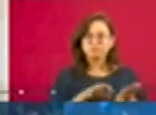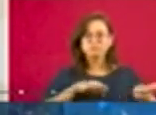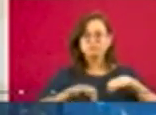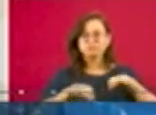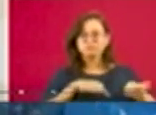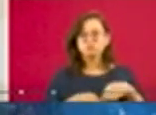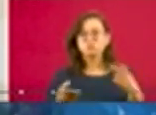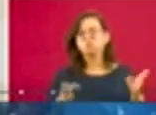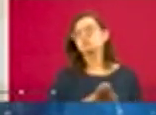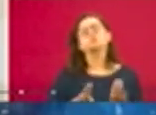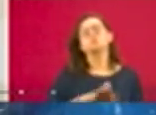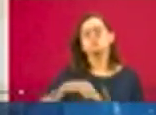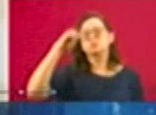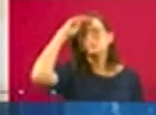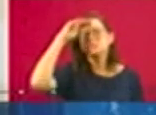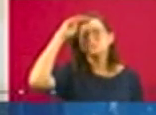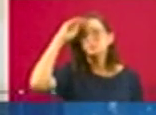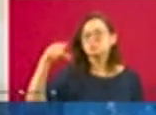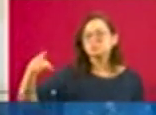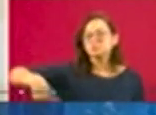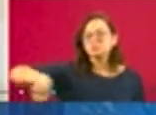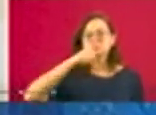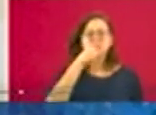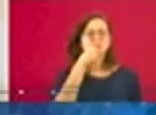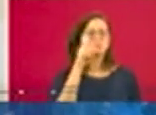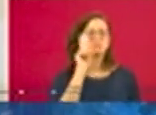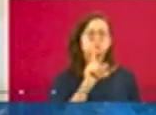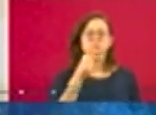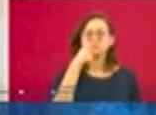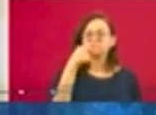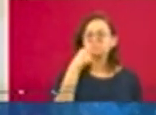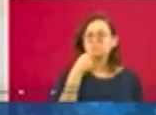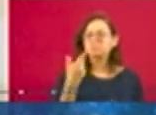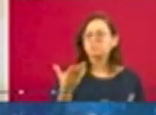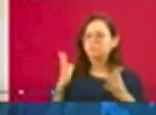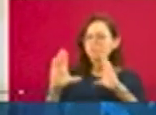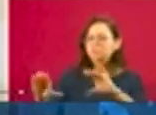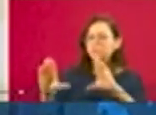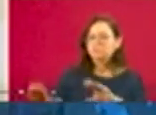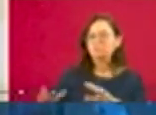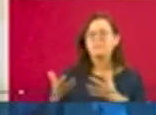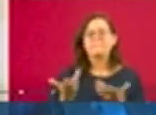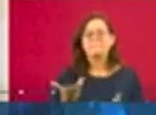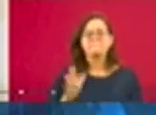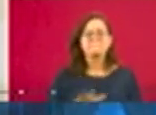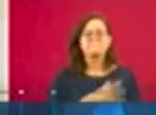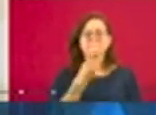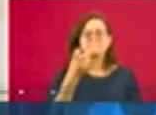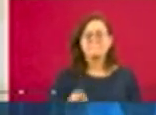había tenido esa demanda. Nuestro centro telefónico, que está